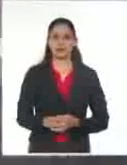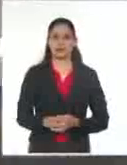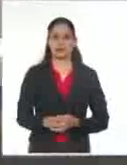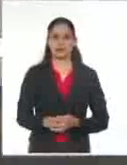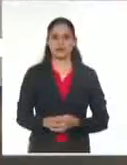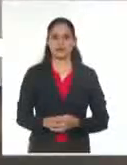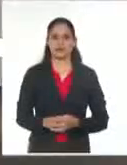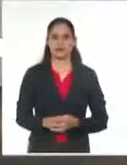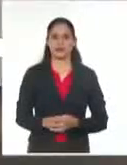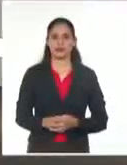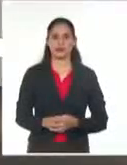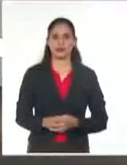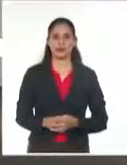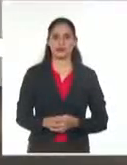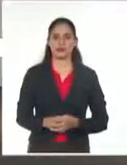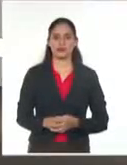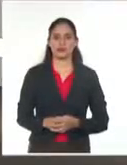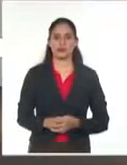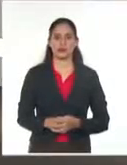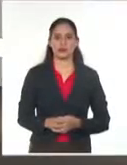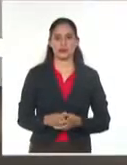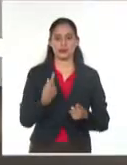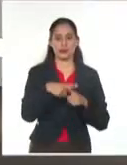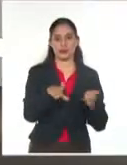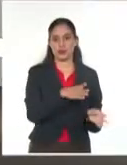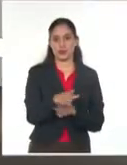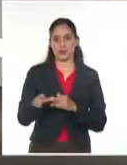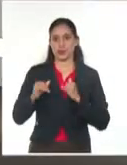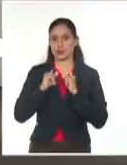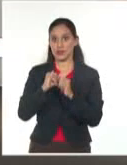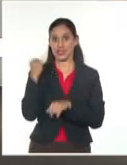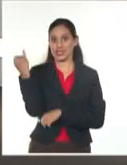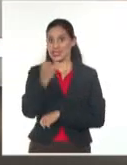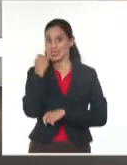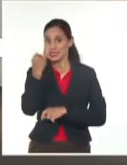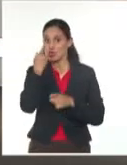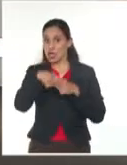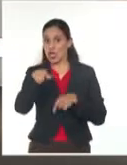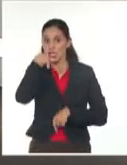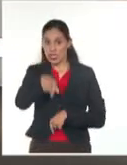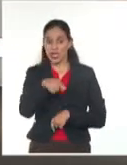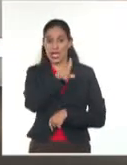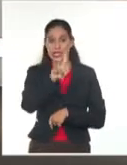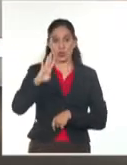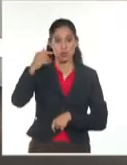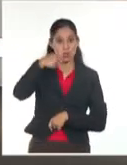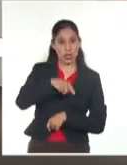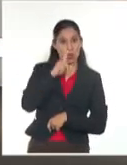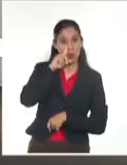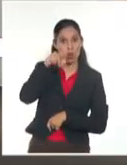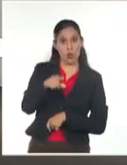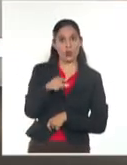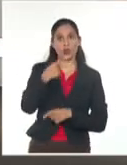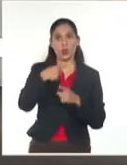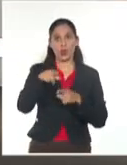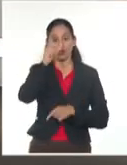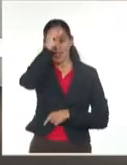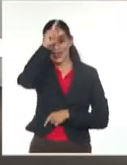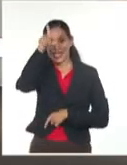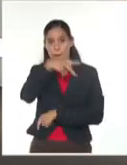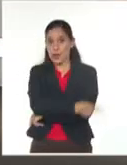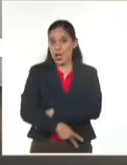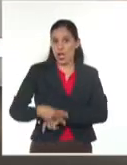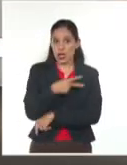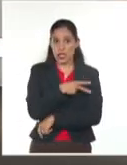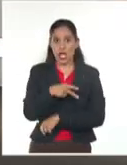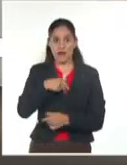Noticias. Seguimos con notas del ámbito internacional y es que este 14 de junio dará inicio en Alemania la Eurocopa de Fútbol. Uno de